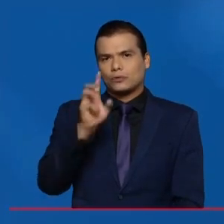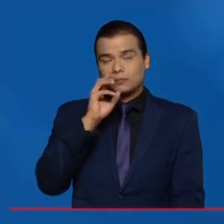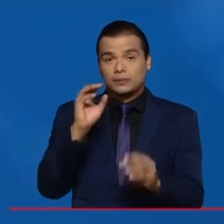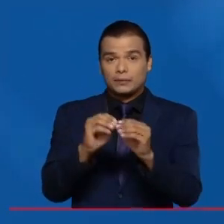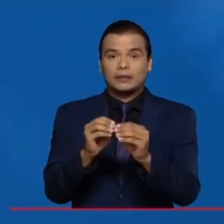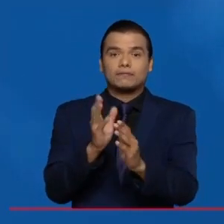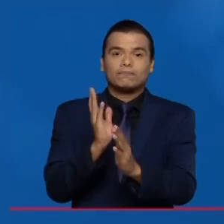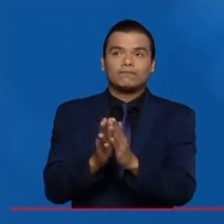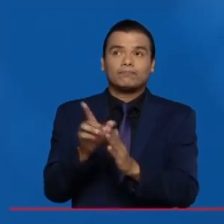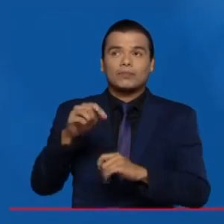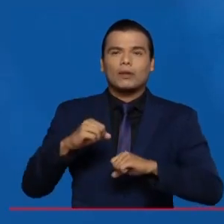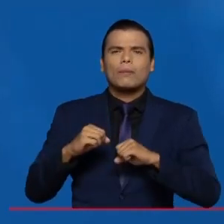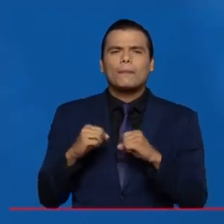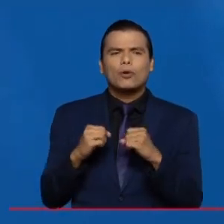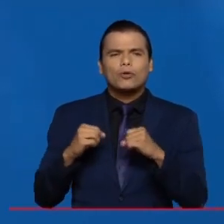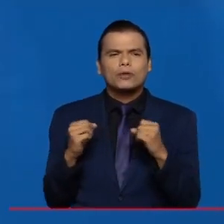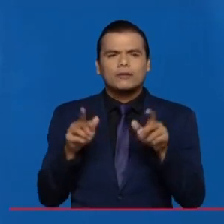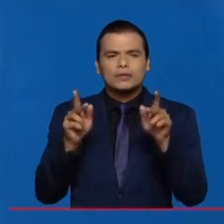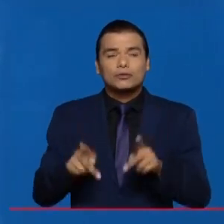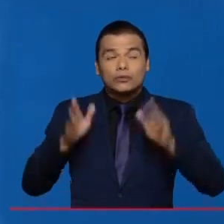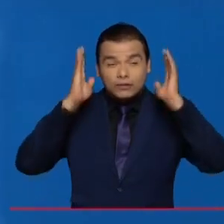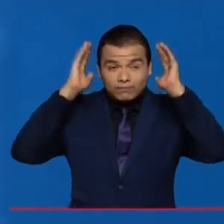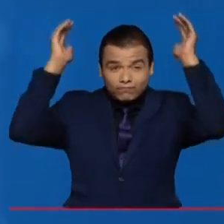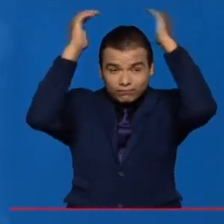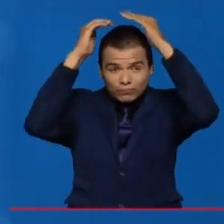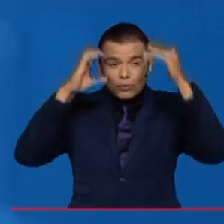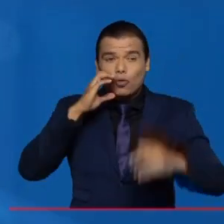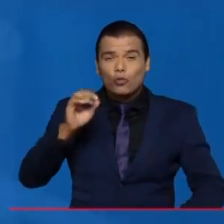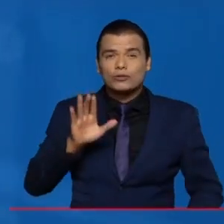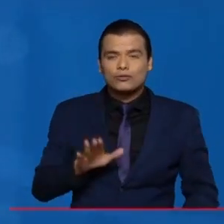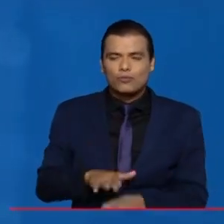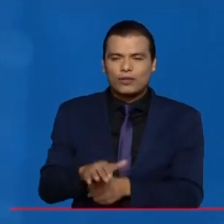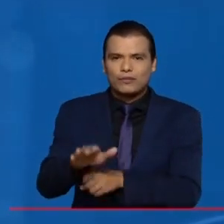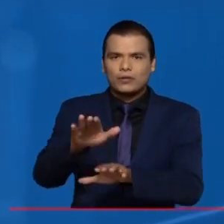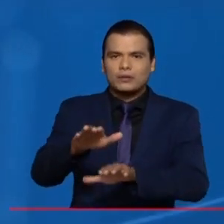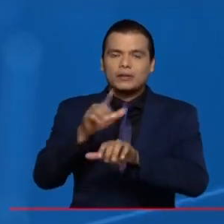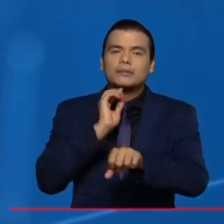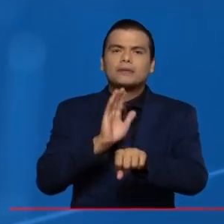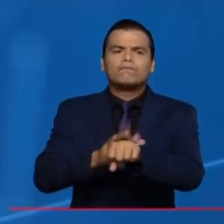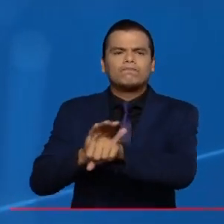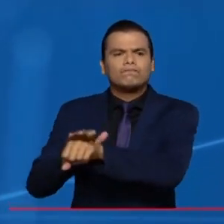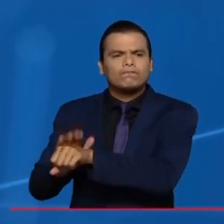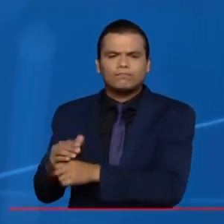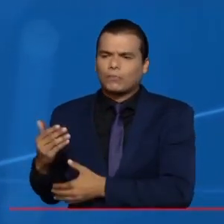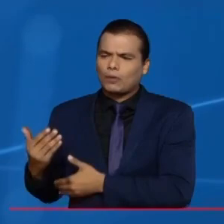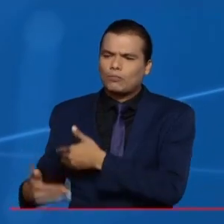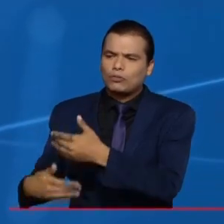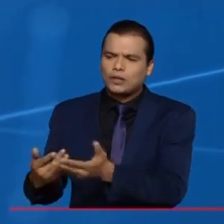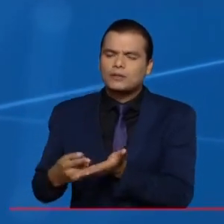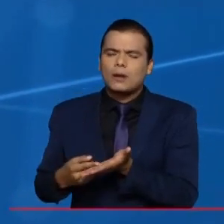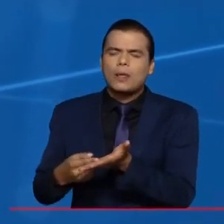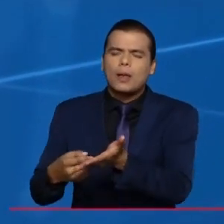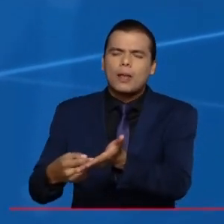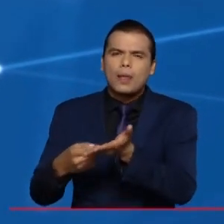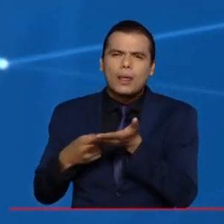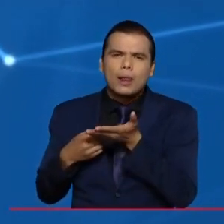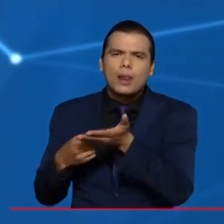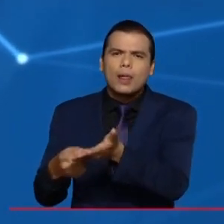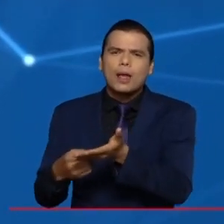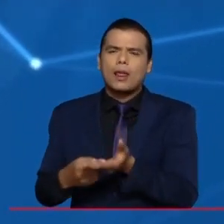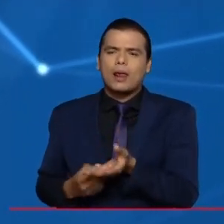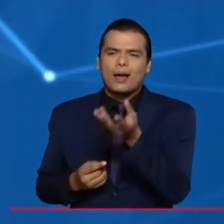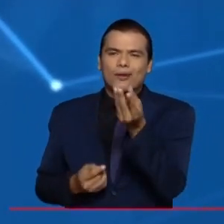mientras tanto, desde Bogotá, el obispo de Buenaventura se refirió a los avances que han tenido los diálogos con los dos